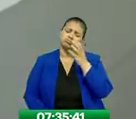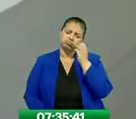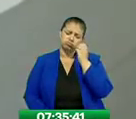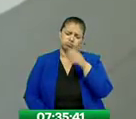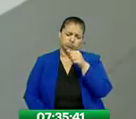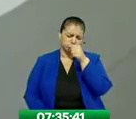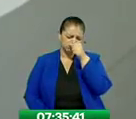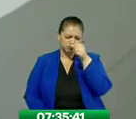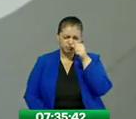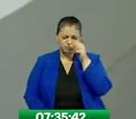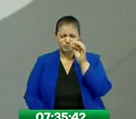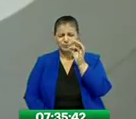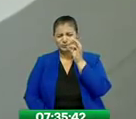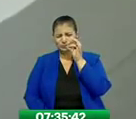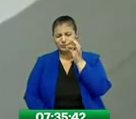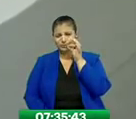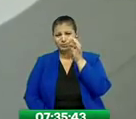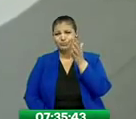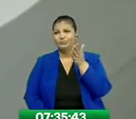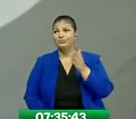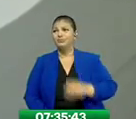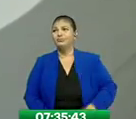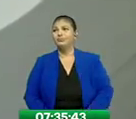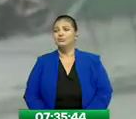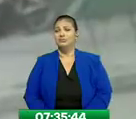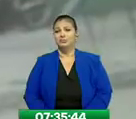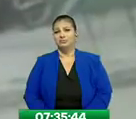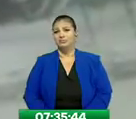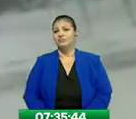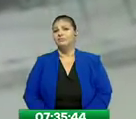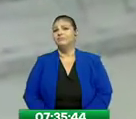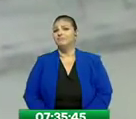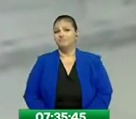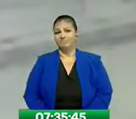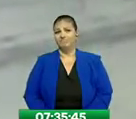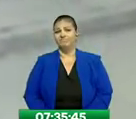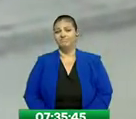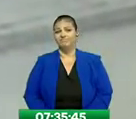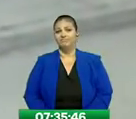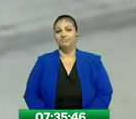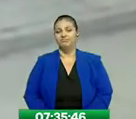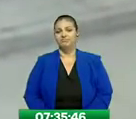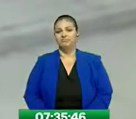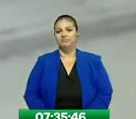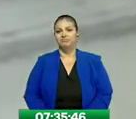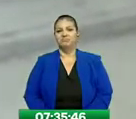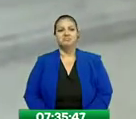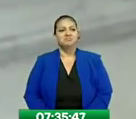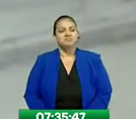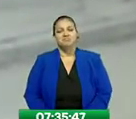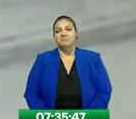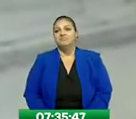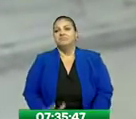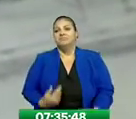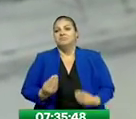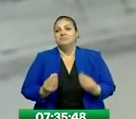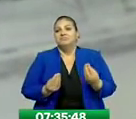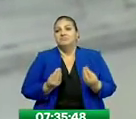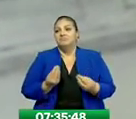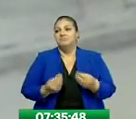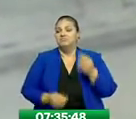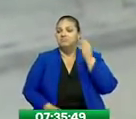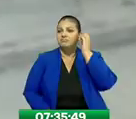droga. ¿Es una forma de seguridad? Claro, y así hay veces no se puede protegerse, por menos